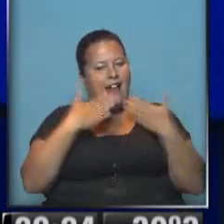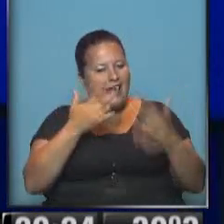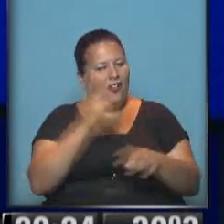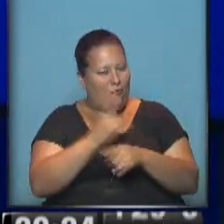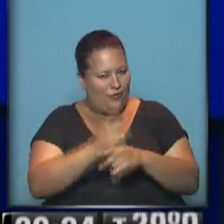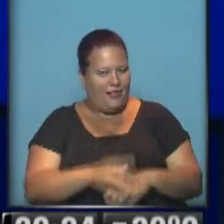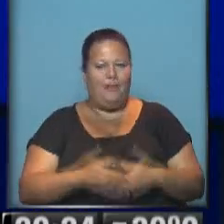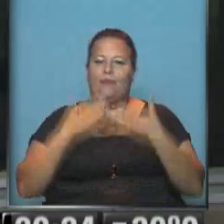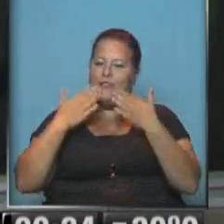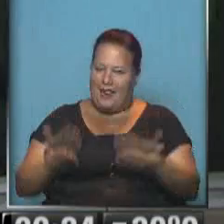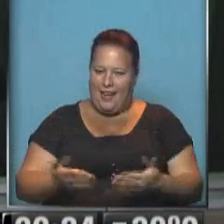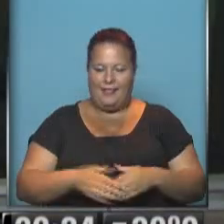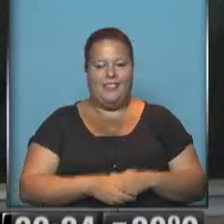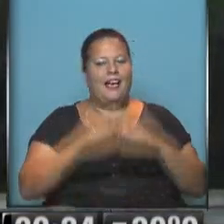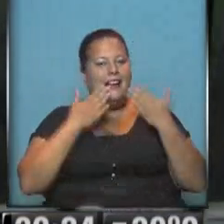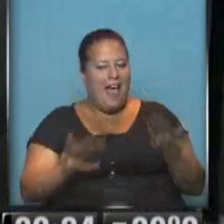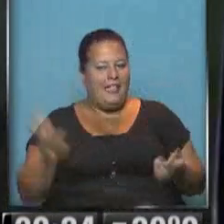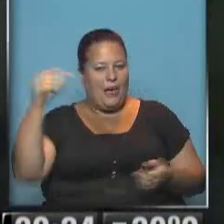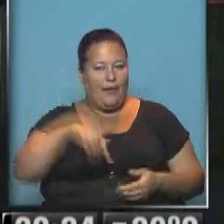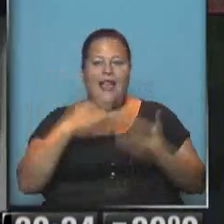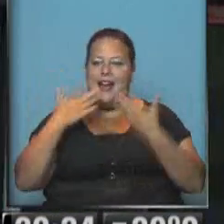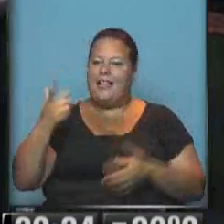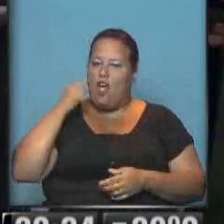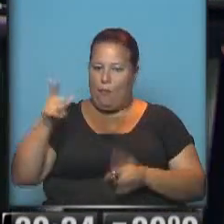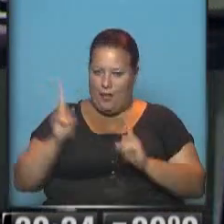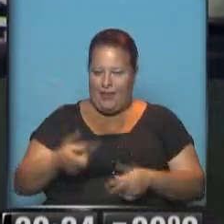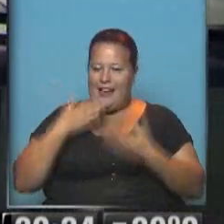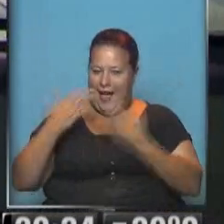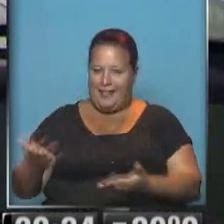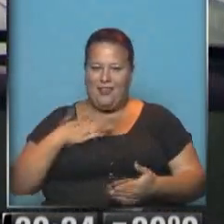siempre. Muchas gracias. Gracias. Gracias por haber venido, gracias también a Luis. Gracias Luis, por muy amable. Con nosotros.